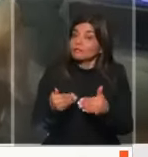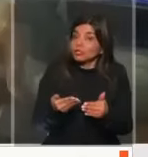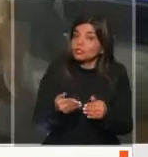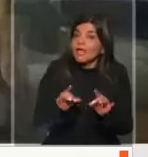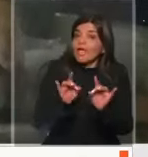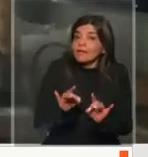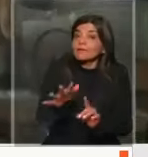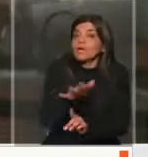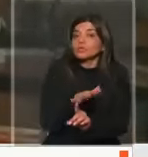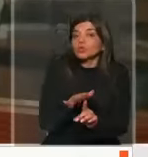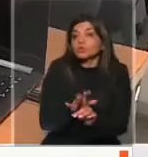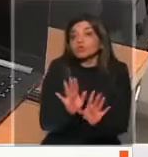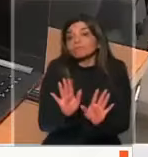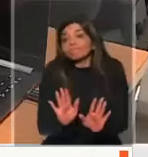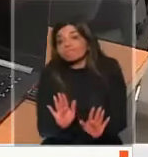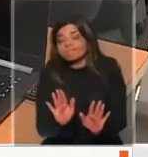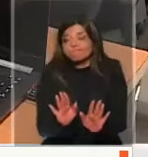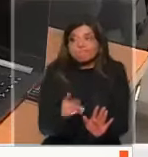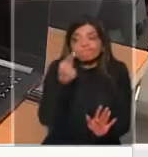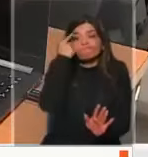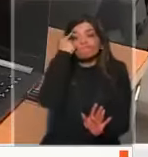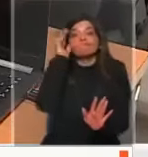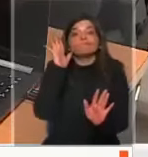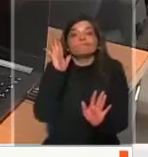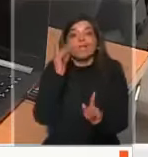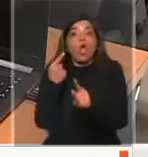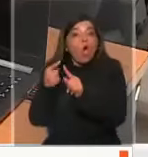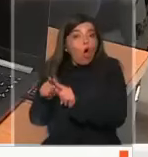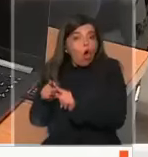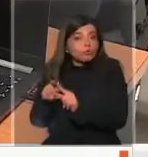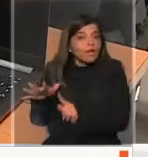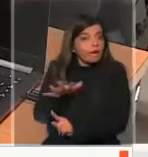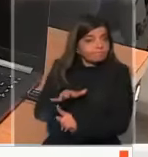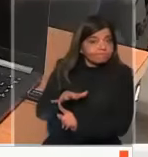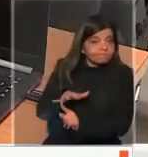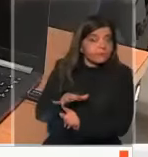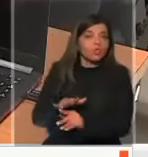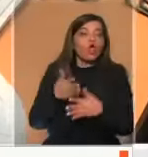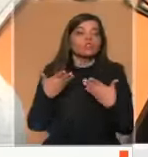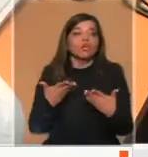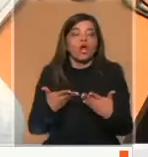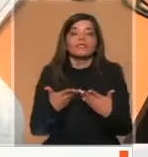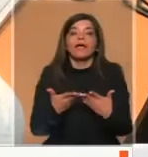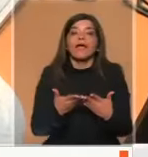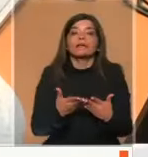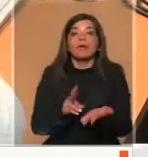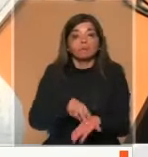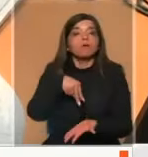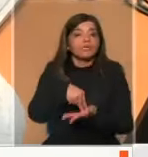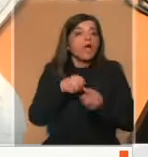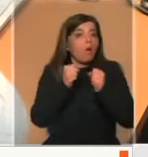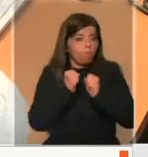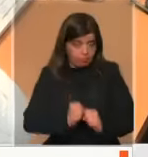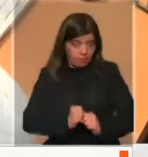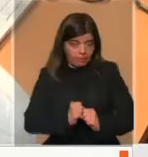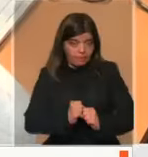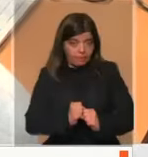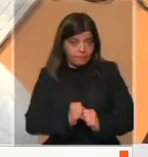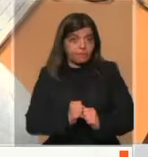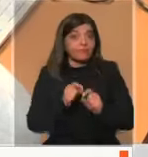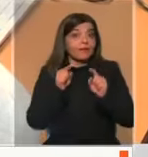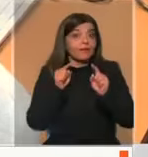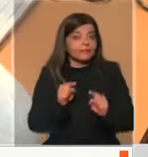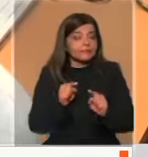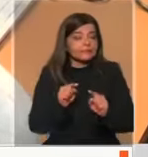una situación que hay que tomar en cuenta. El otro escenario es que se decía que sea presencial. En esa situación hay que tomar